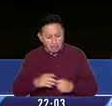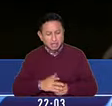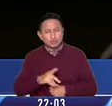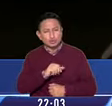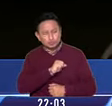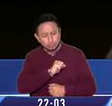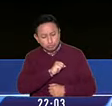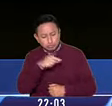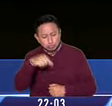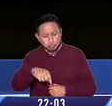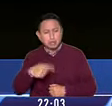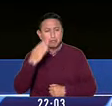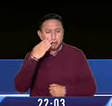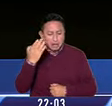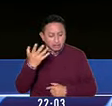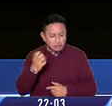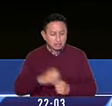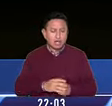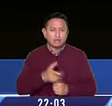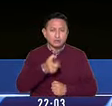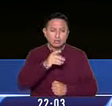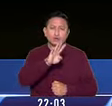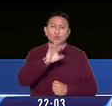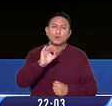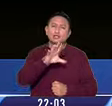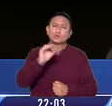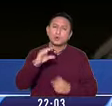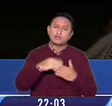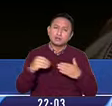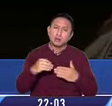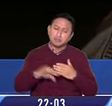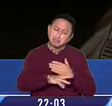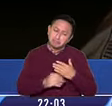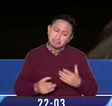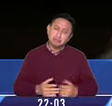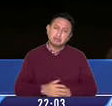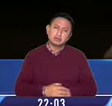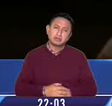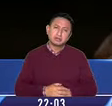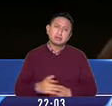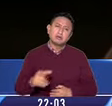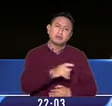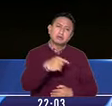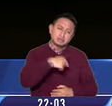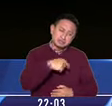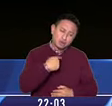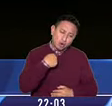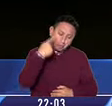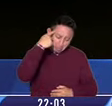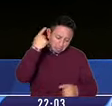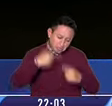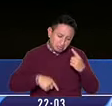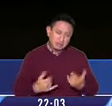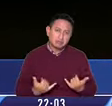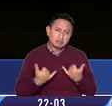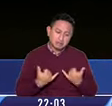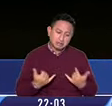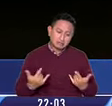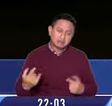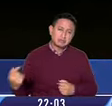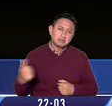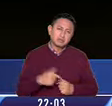mi veterana quiere plata, que vale un remedio, vale 40, 50 dólares. Los manes me hicieron dañar la mente. Y ve lo que no viene conmigo,